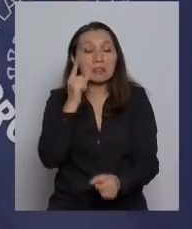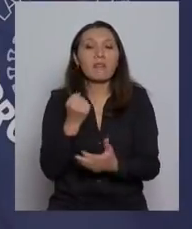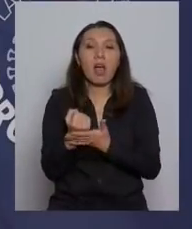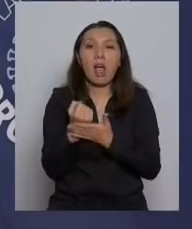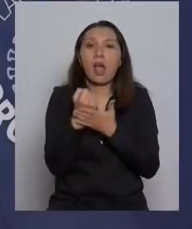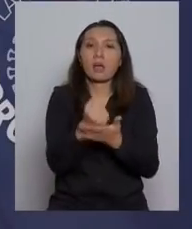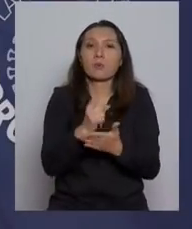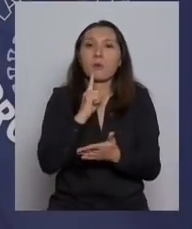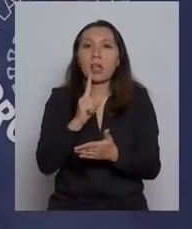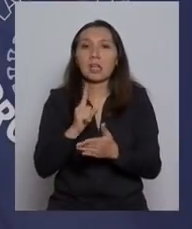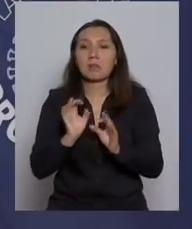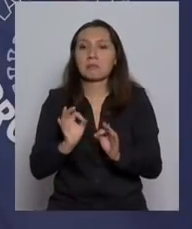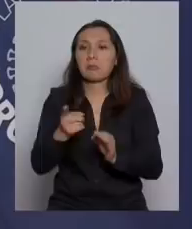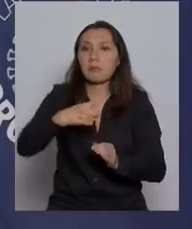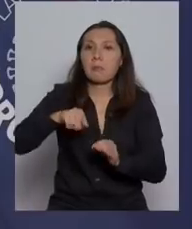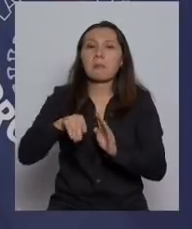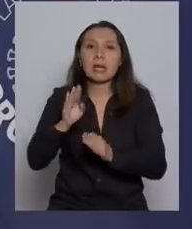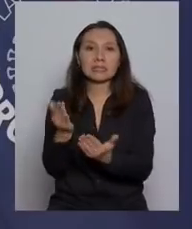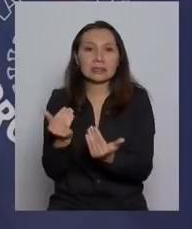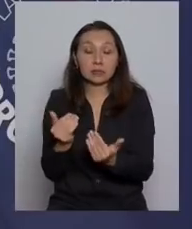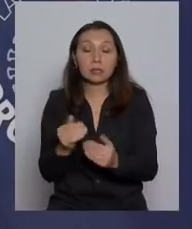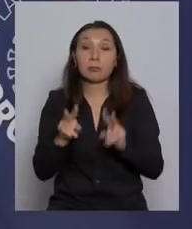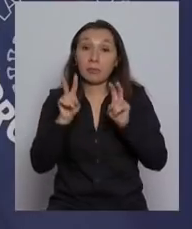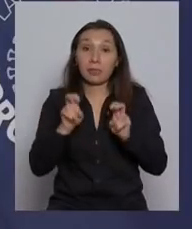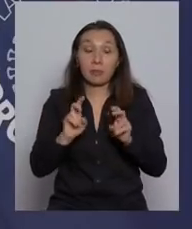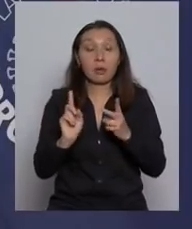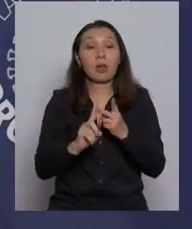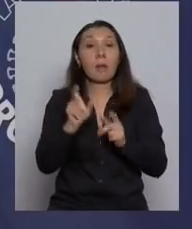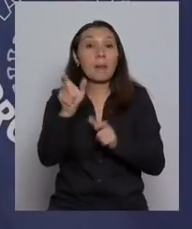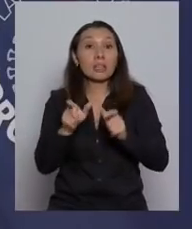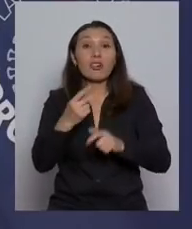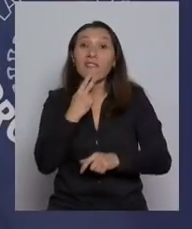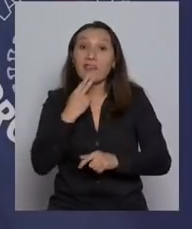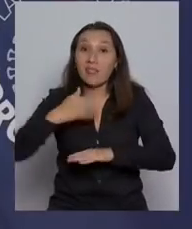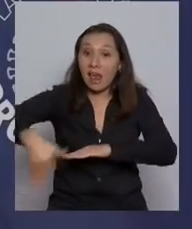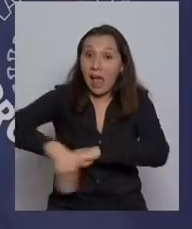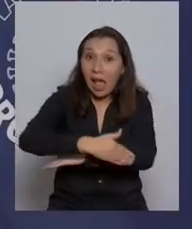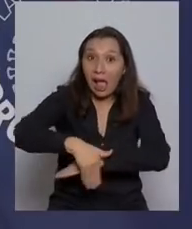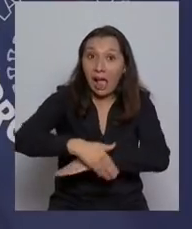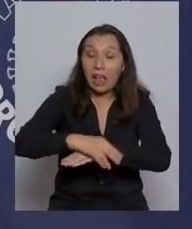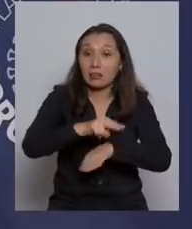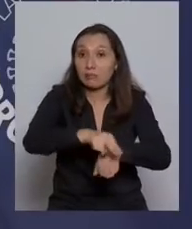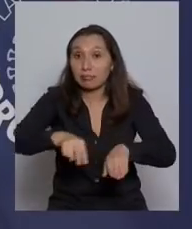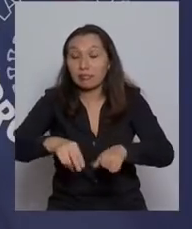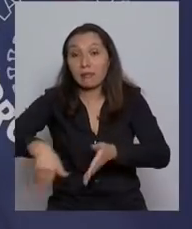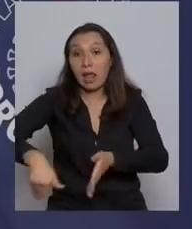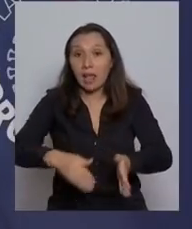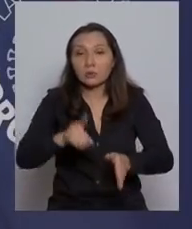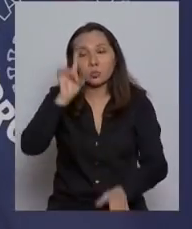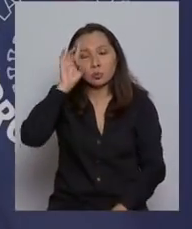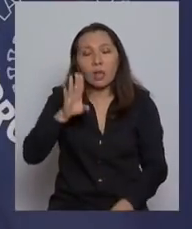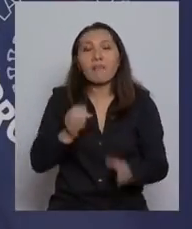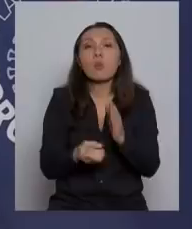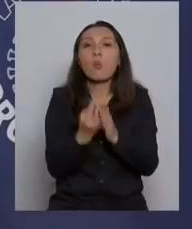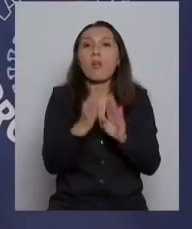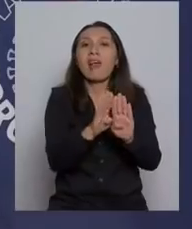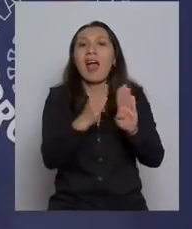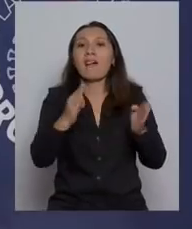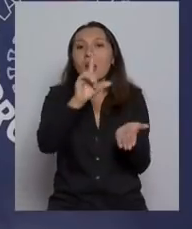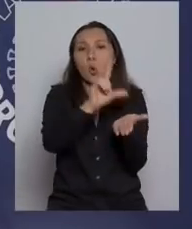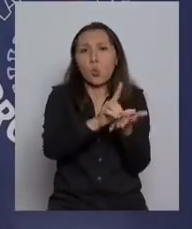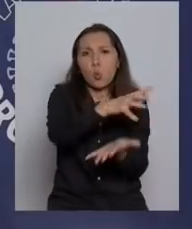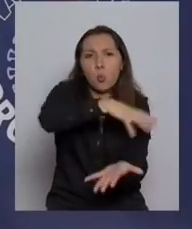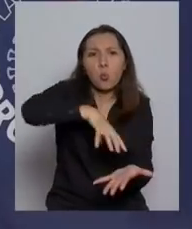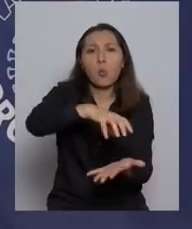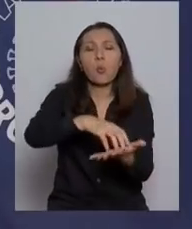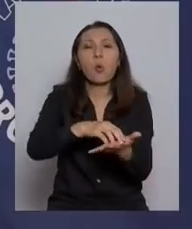soporte de quienes lo más necesitan. Respecto a las personas en situación de calle, Ustedes saben que se están habilitando recintos, sobre